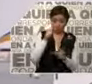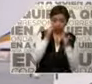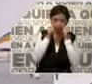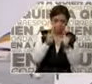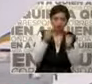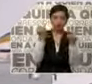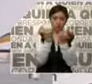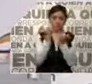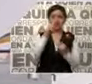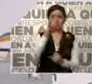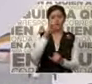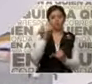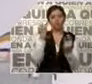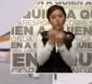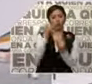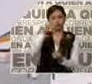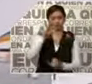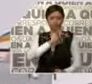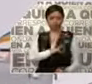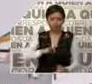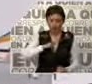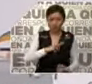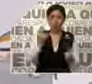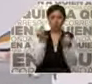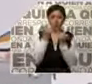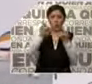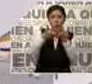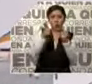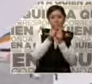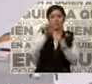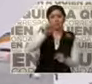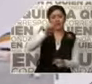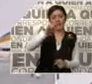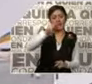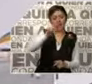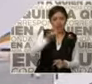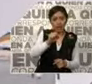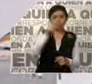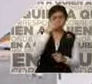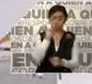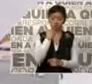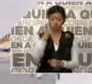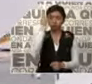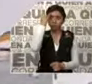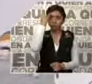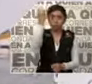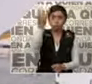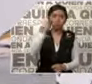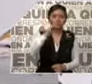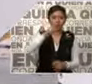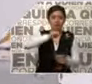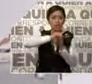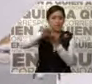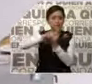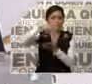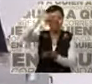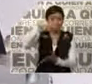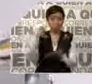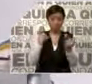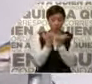puedo nada más que felicitar a Grupo Salinas por esta espléndida iniciativa. De verdad, de corazón, no solo como